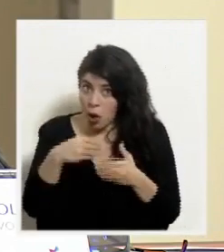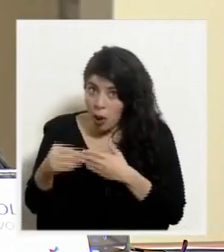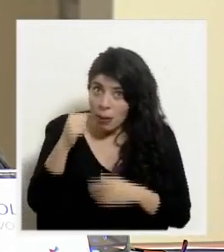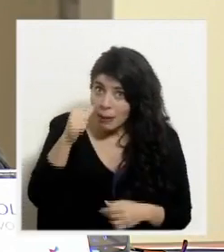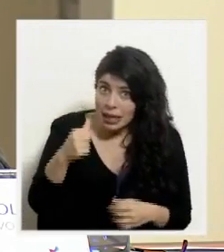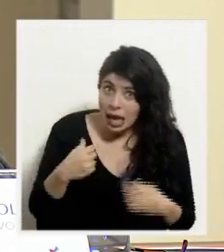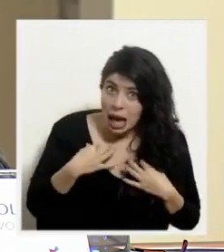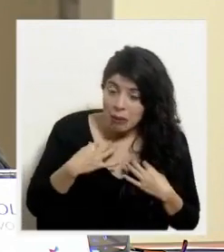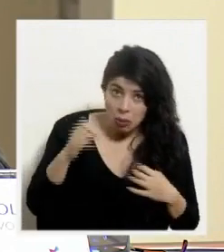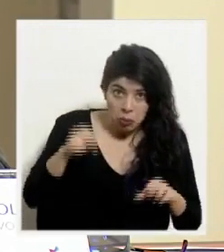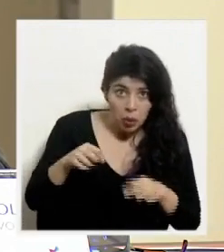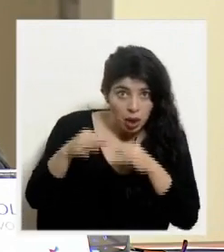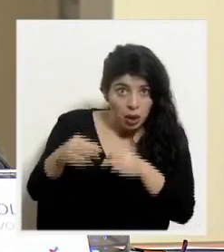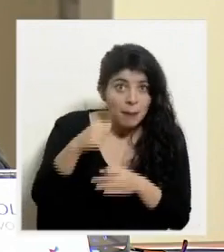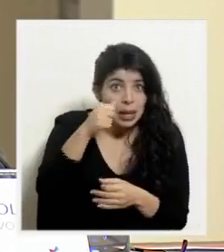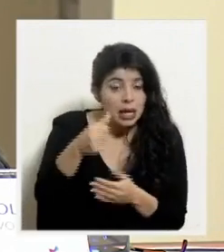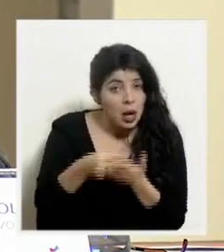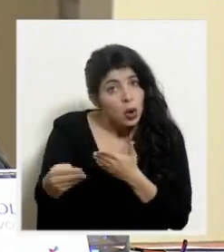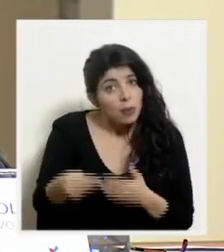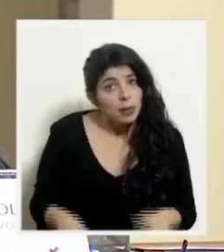mañana?